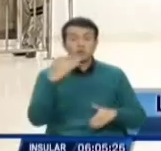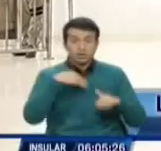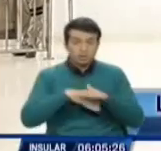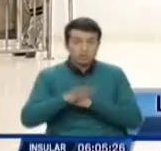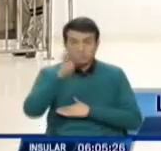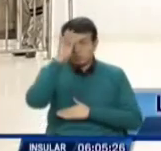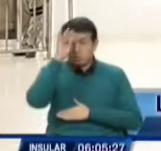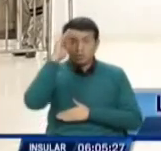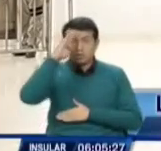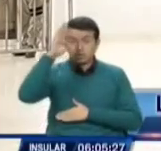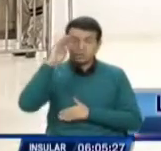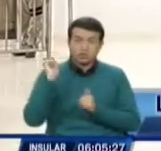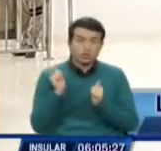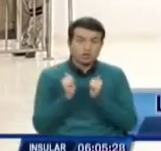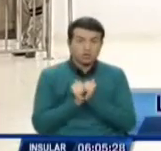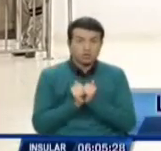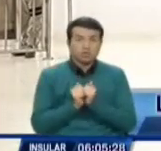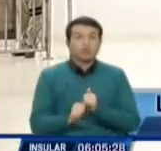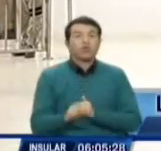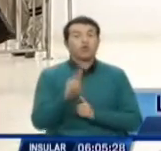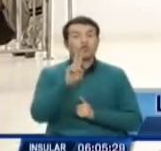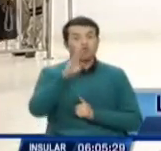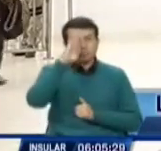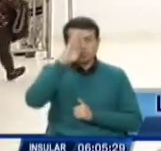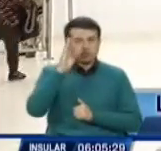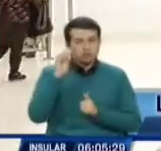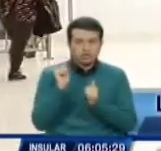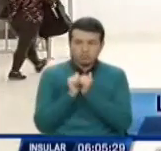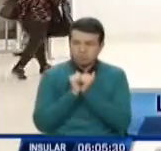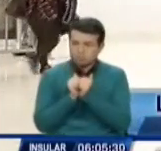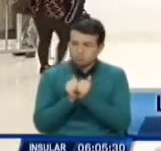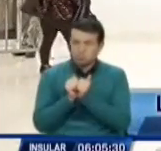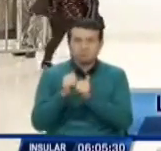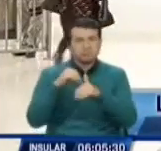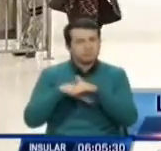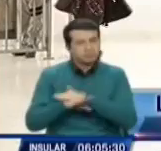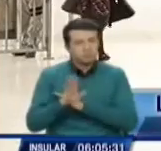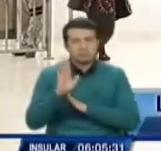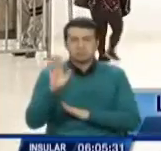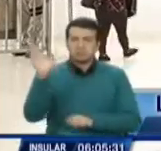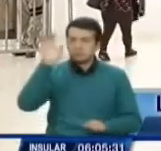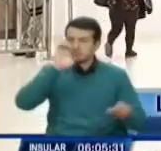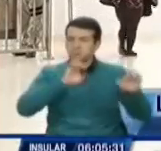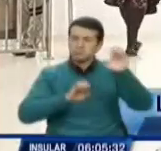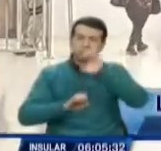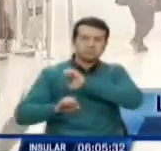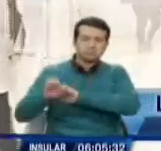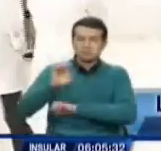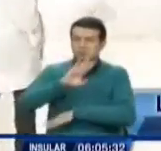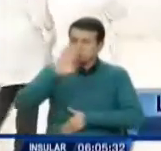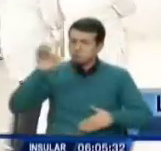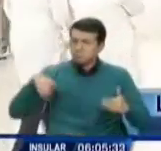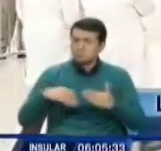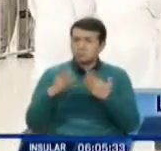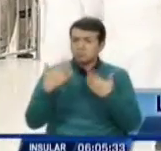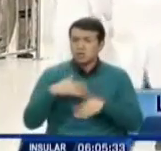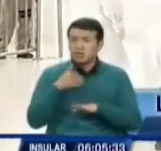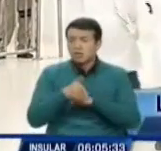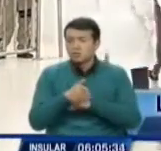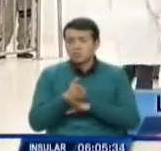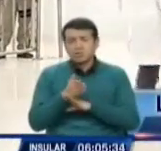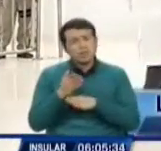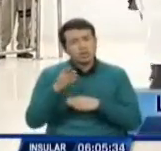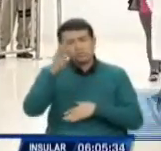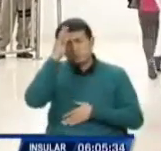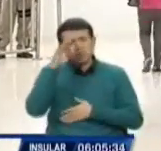con custodia policial, solo ingresaron dos custodios. Aquí en el hospital se le hizo pues todo el diagnóstico y fue dada de alta del